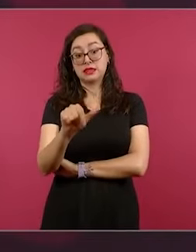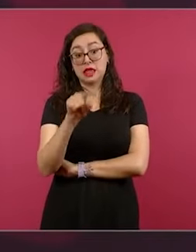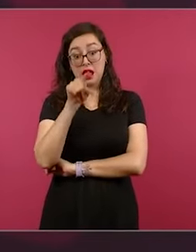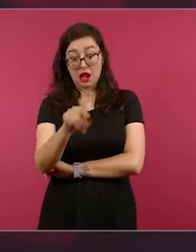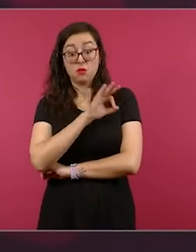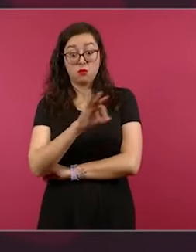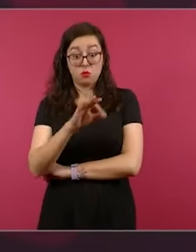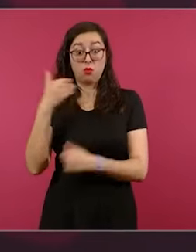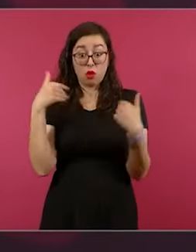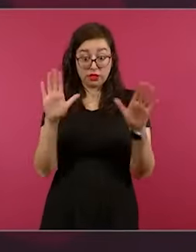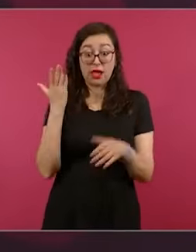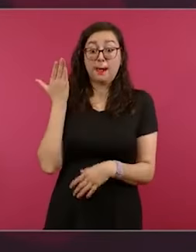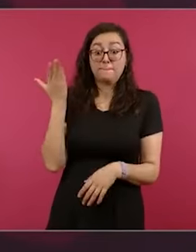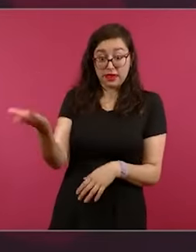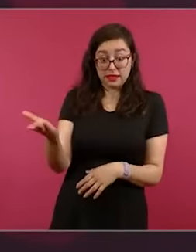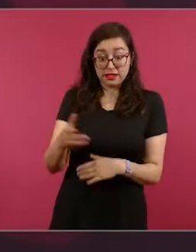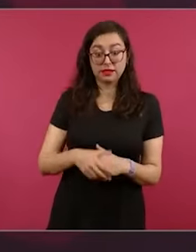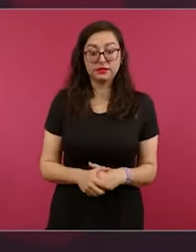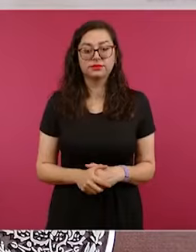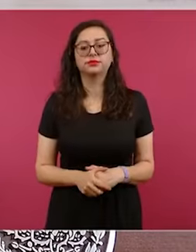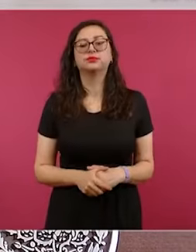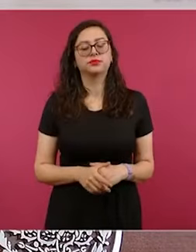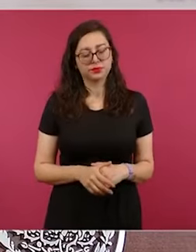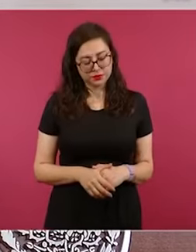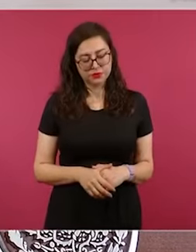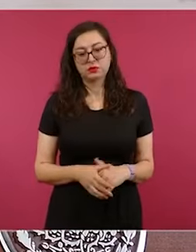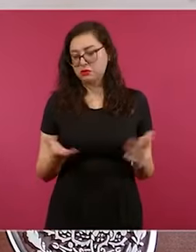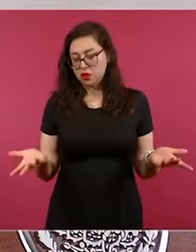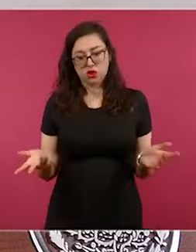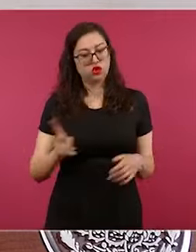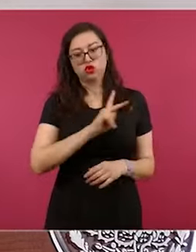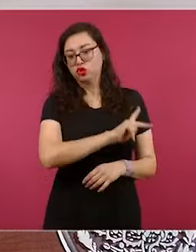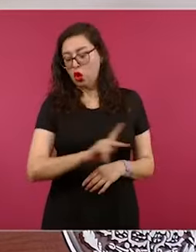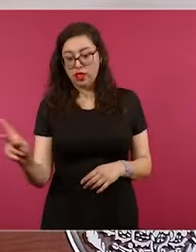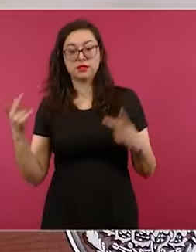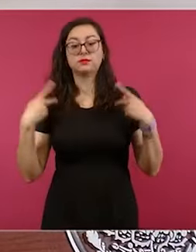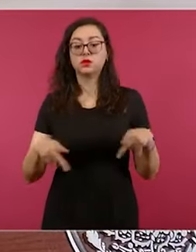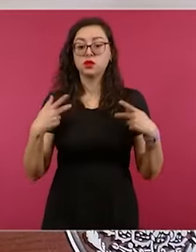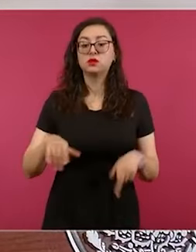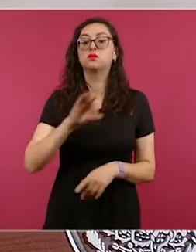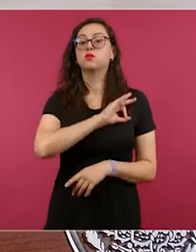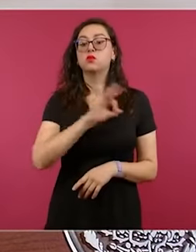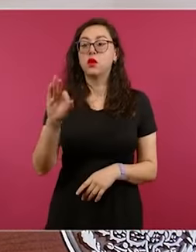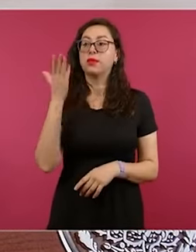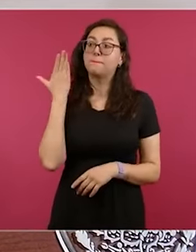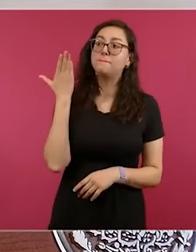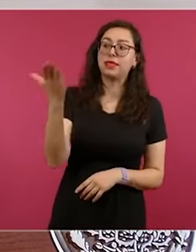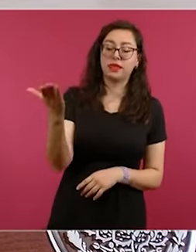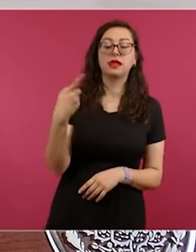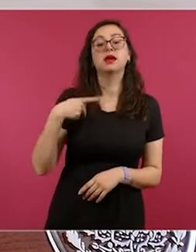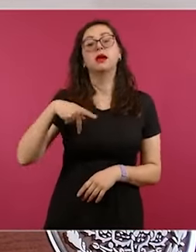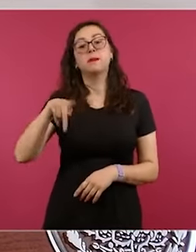pero fundamentalmente es para quienes nos ayuden a